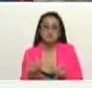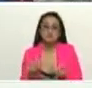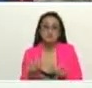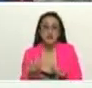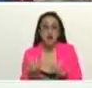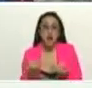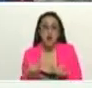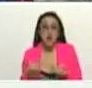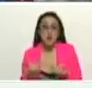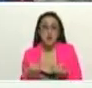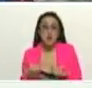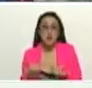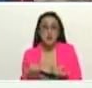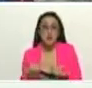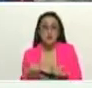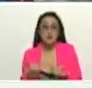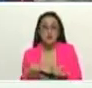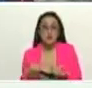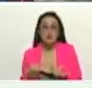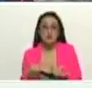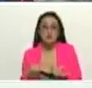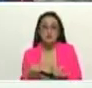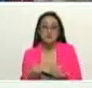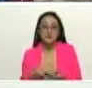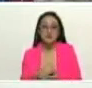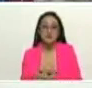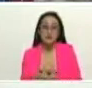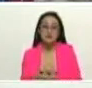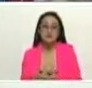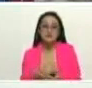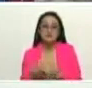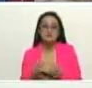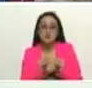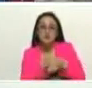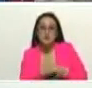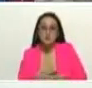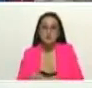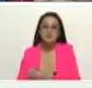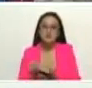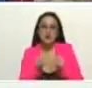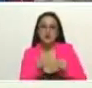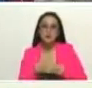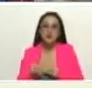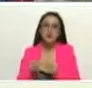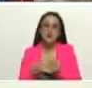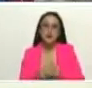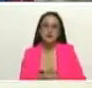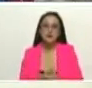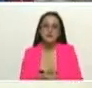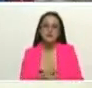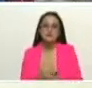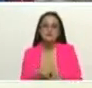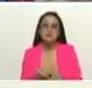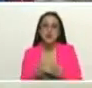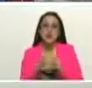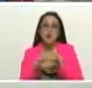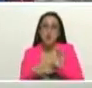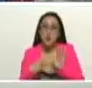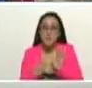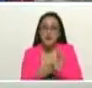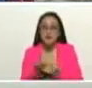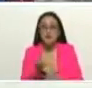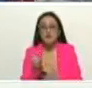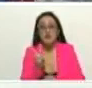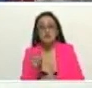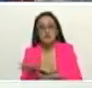Vamos entonces a recuperar y a equipar a 4 años de la misión Venezuela